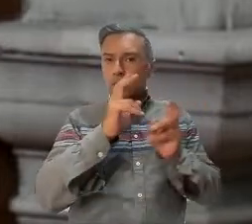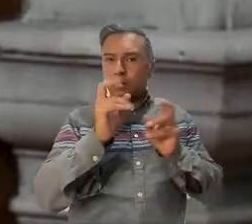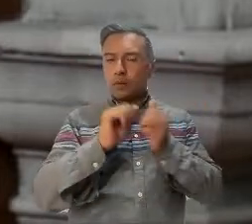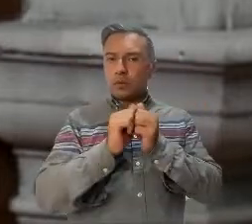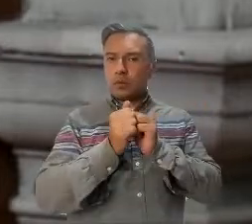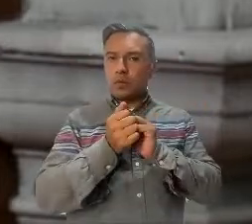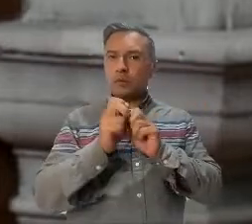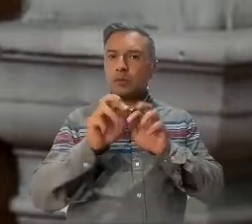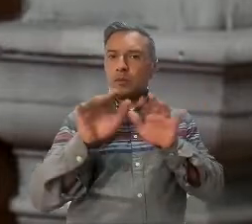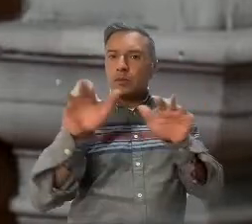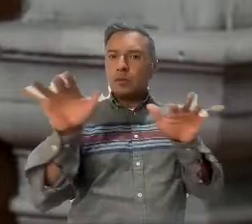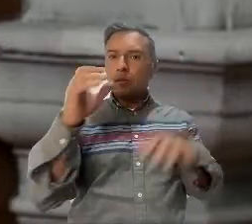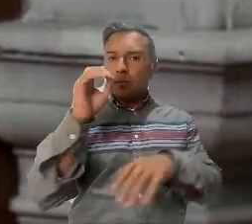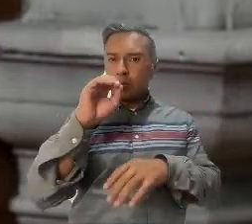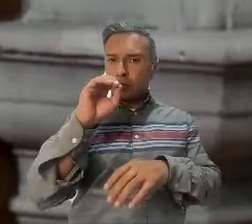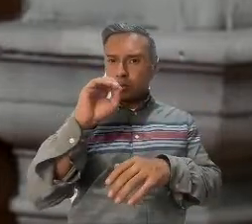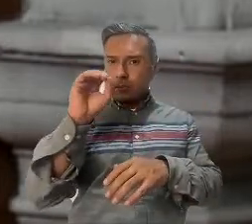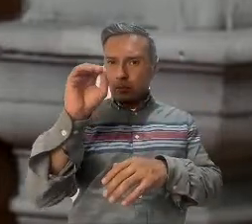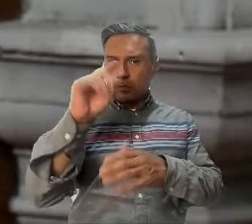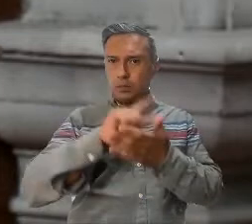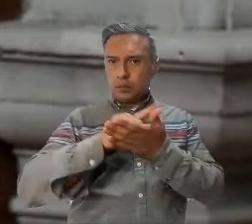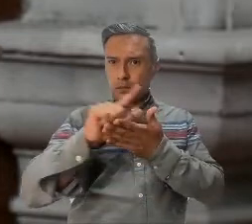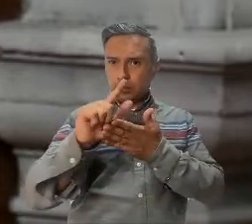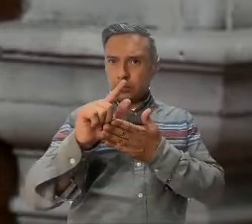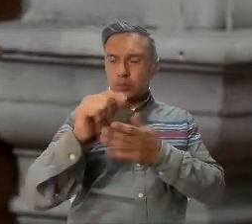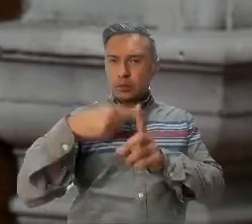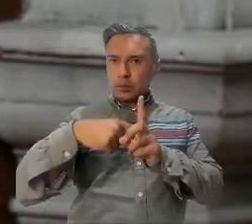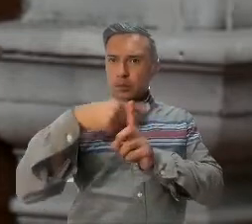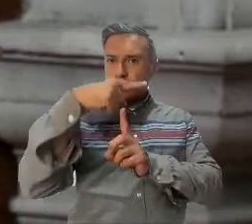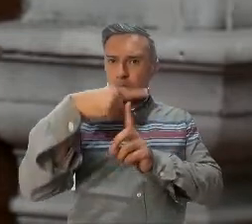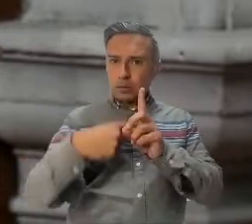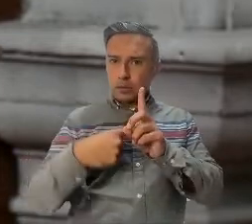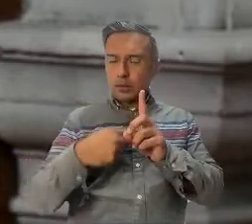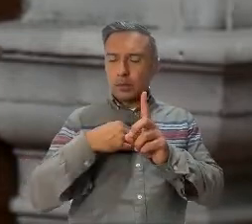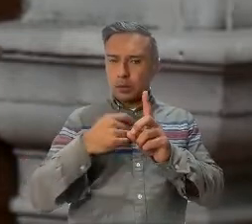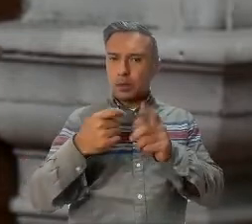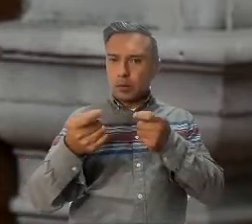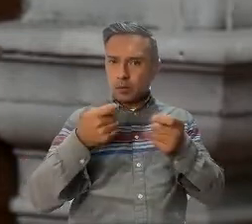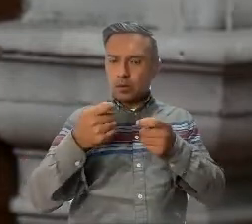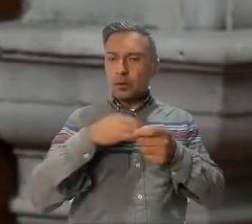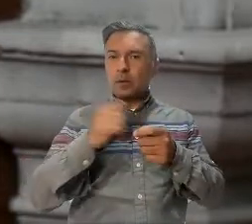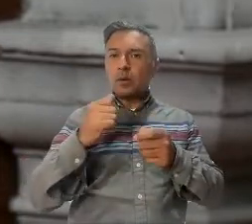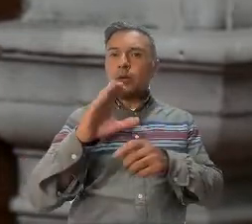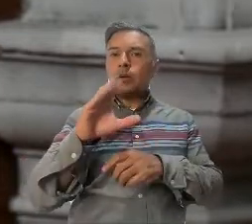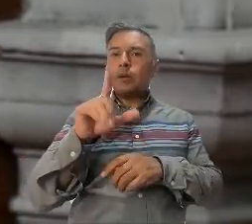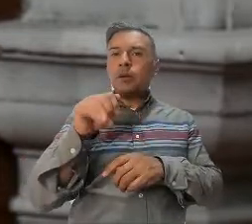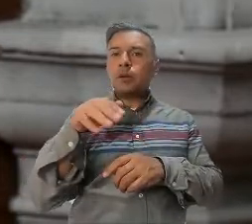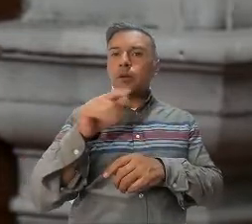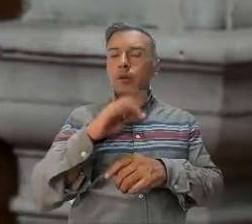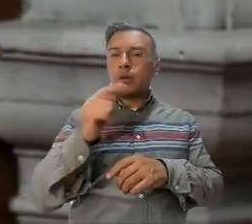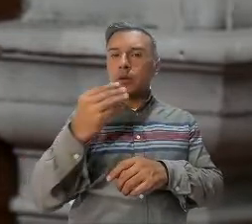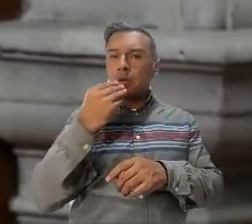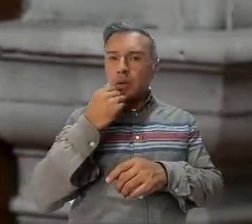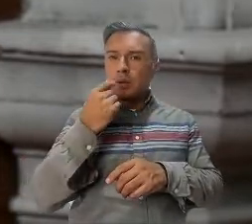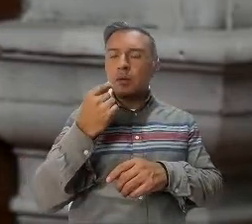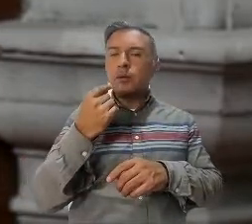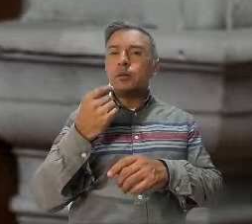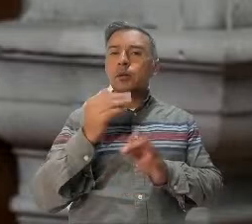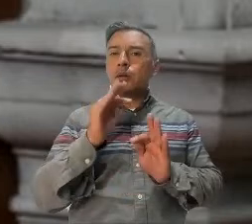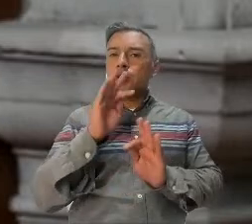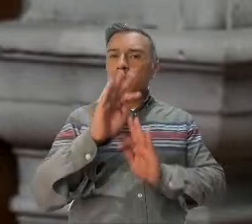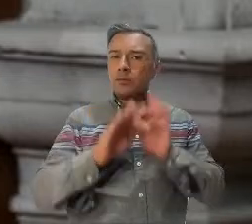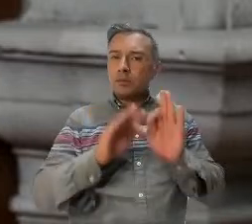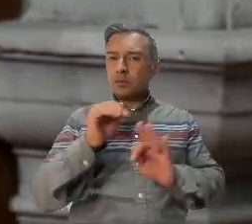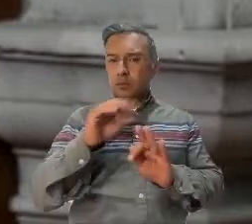la temperatura y la humedad, con lo que se equilibra el clima, proporcionan alimento, medicina y refugio a los seres